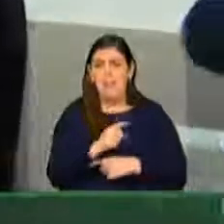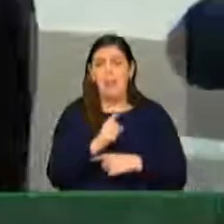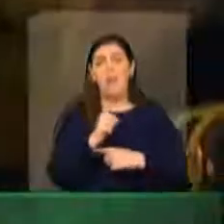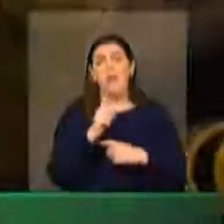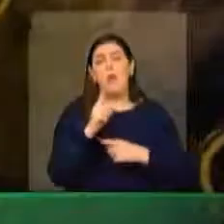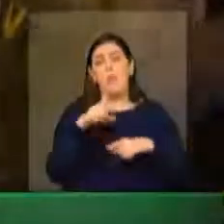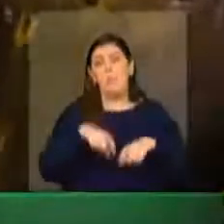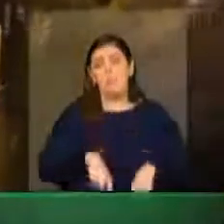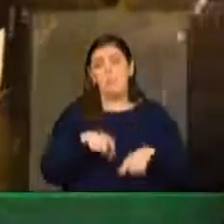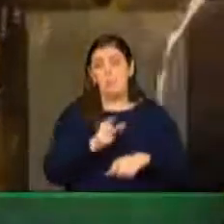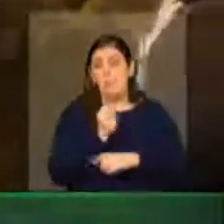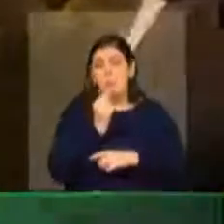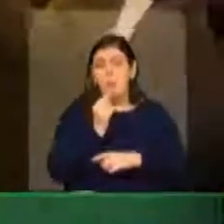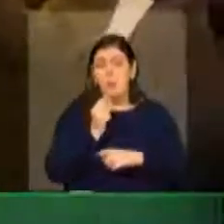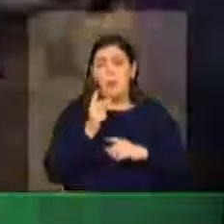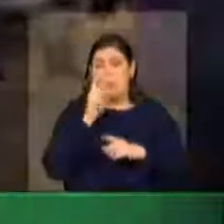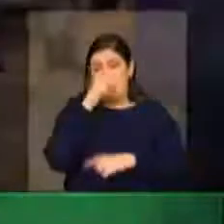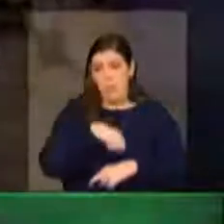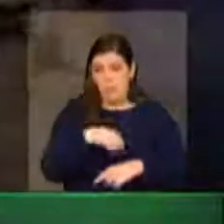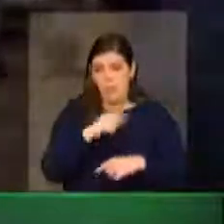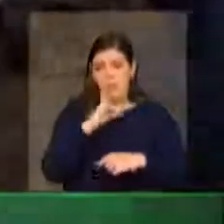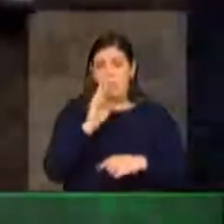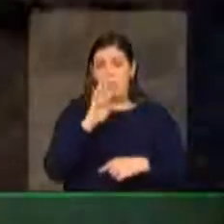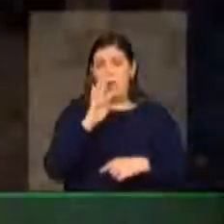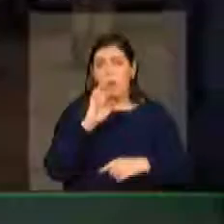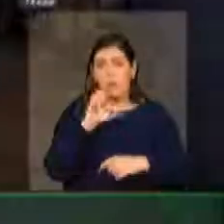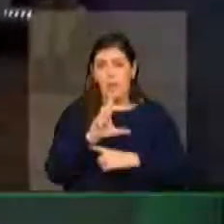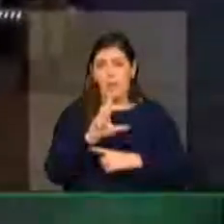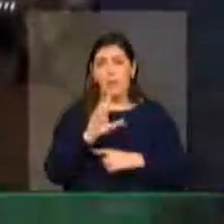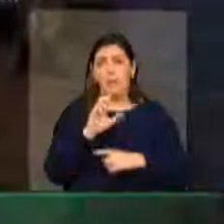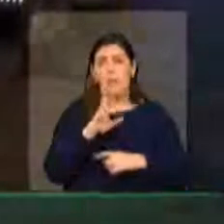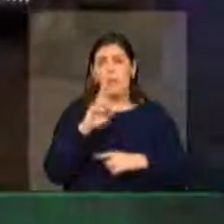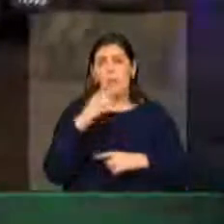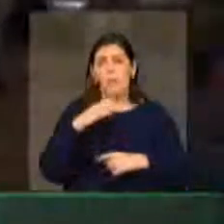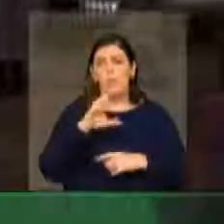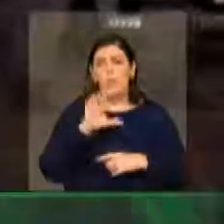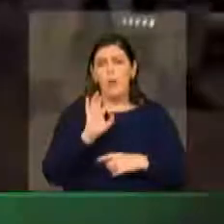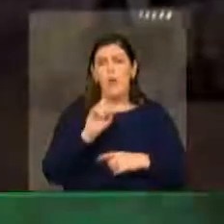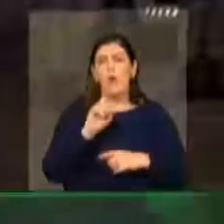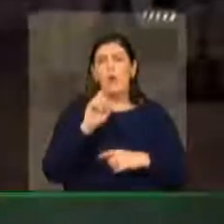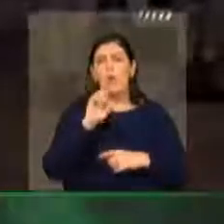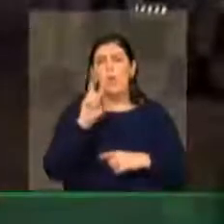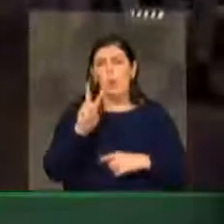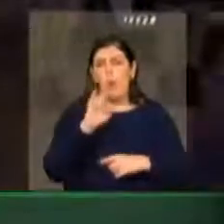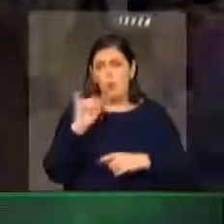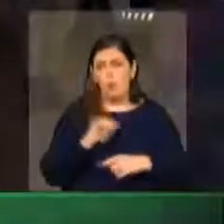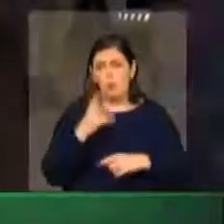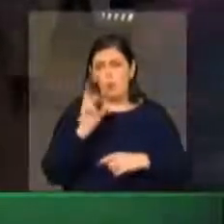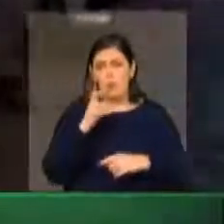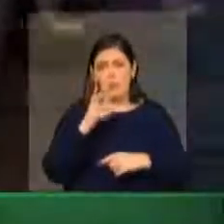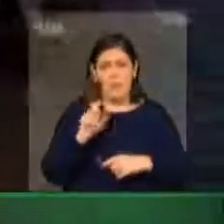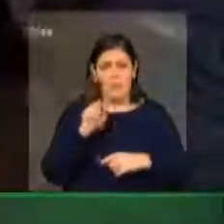del Interior a Montevideo Portal. Washington Curbelo asumió al frente de la Escuela de Policía el 2 de marzo de 2020. Es docente